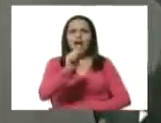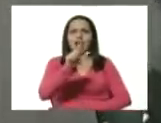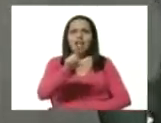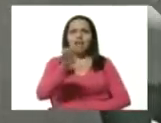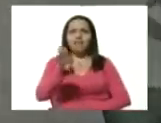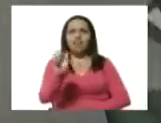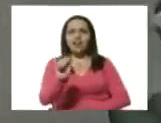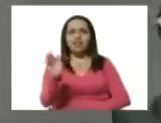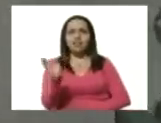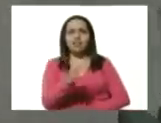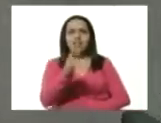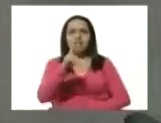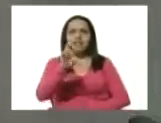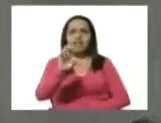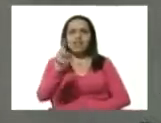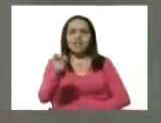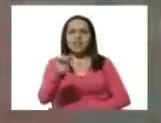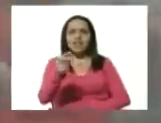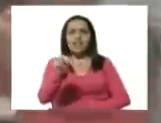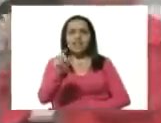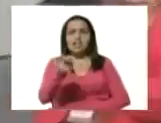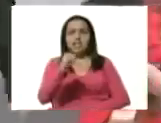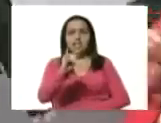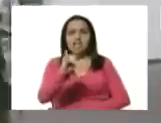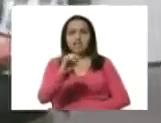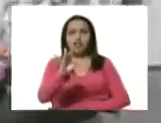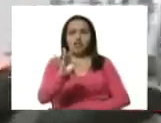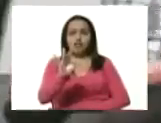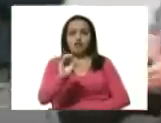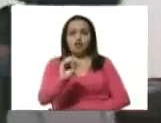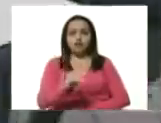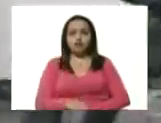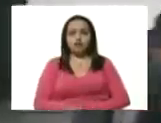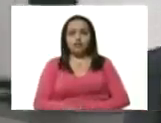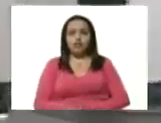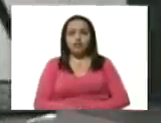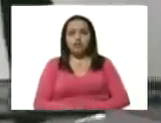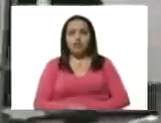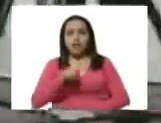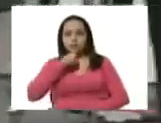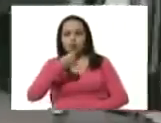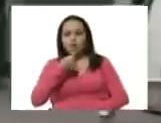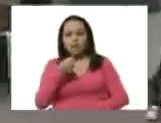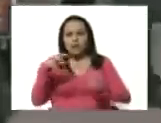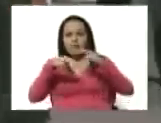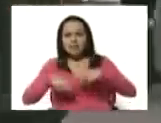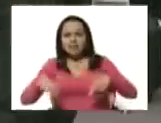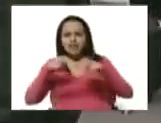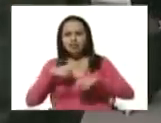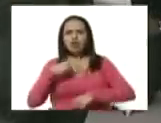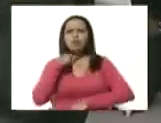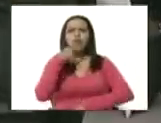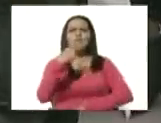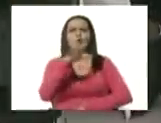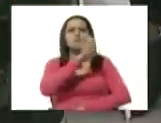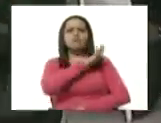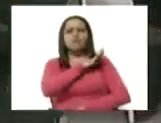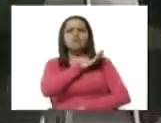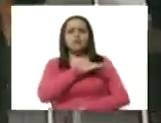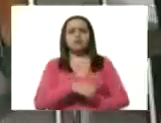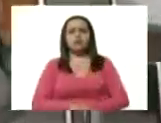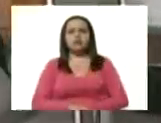periodista, productora y conductora del programa de investigación Con Voz Propia, enalteciendo